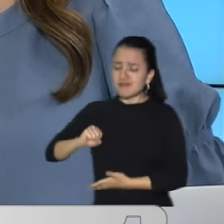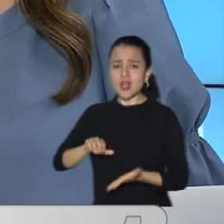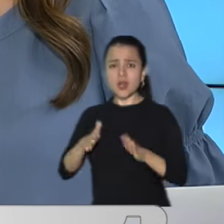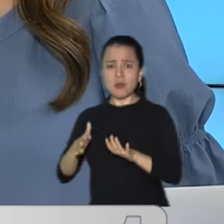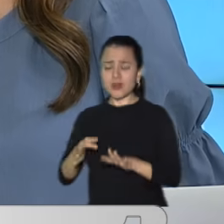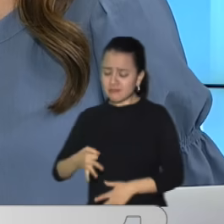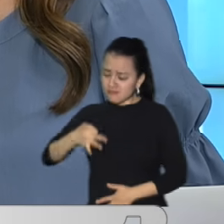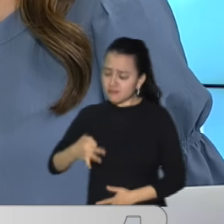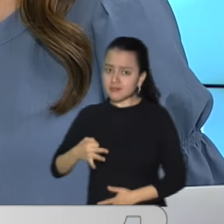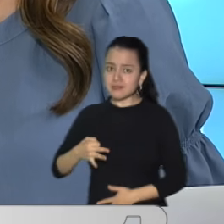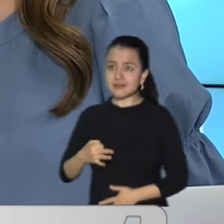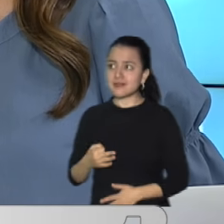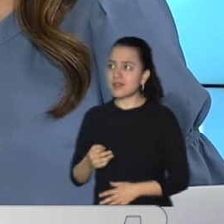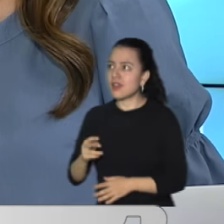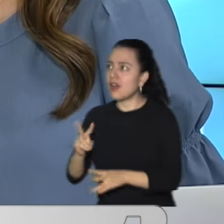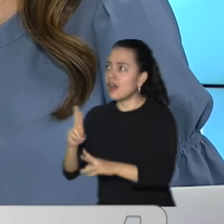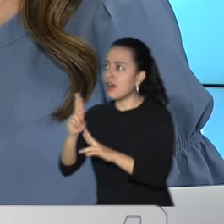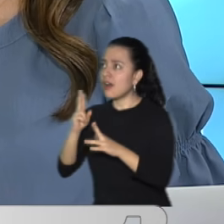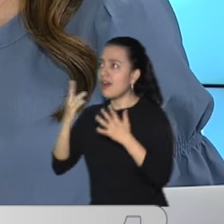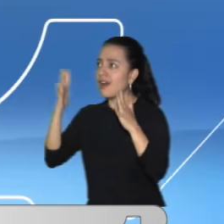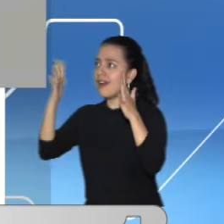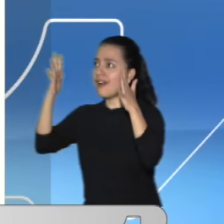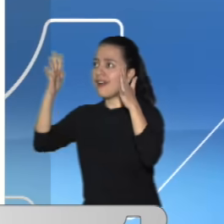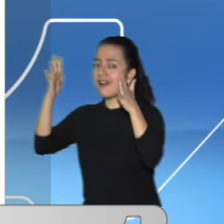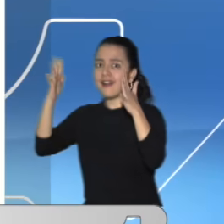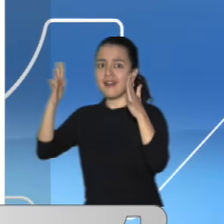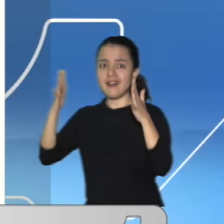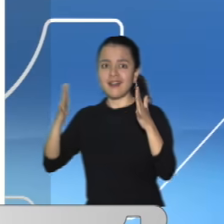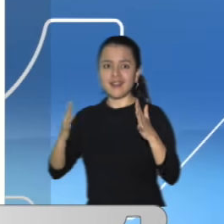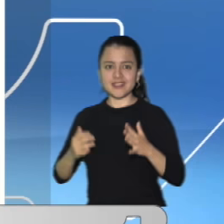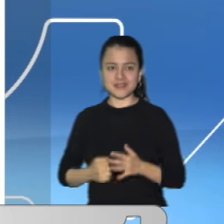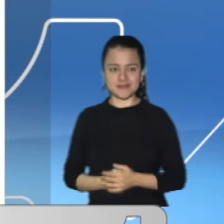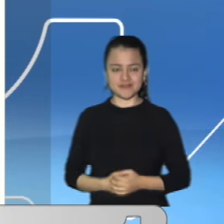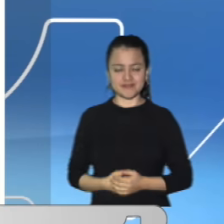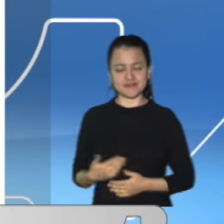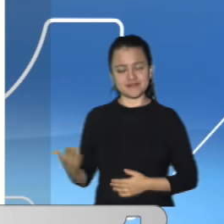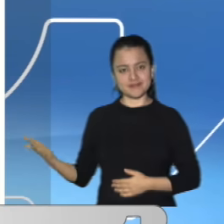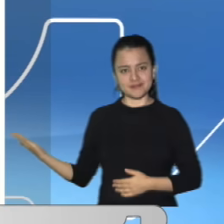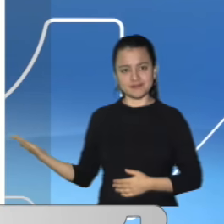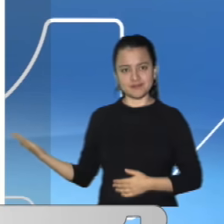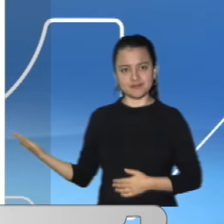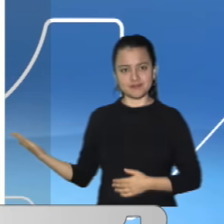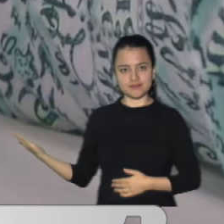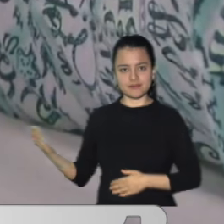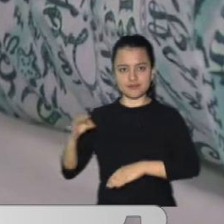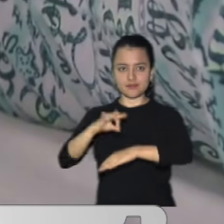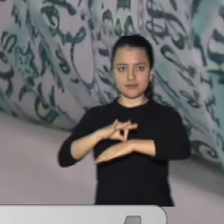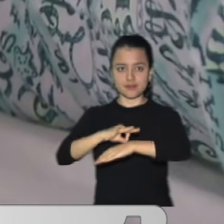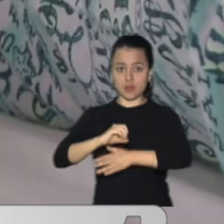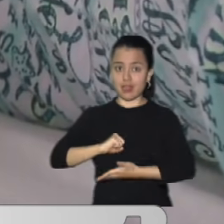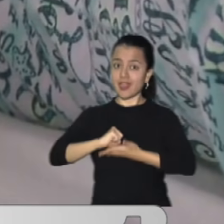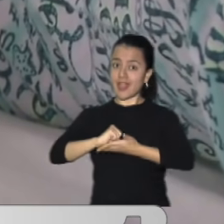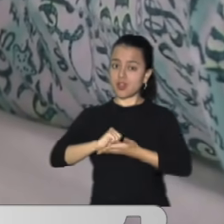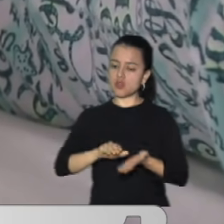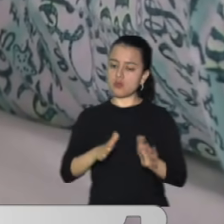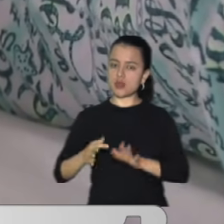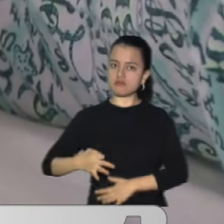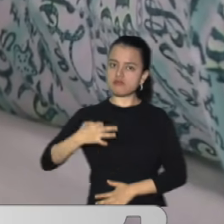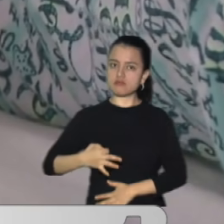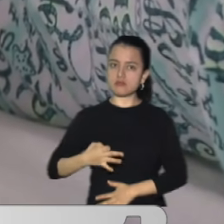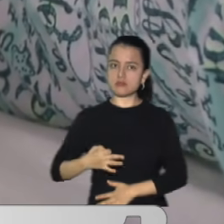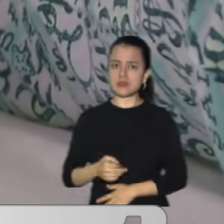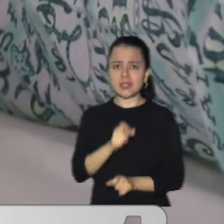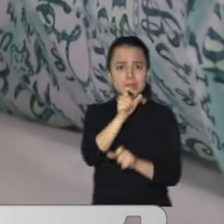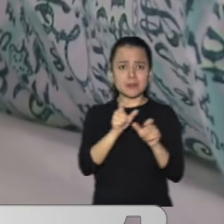de la Corte Constitucional sobre la eutanasia. La Fundación Pro Derecho a Morir Dignamente, que acompaña a los colombianos que no